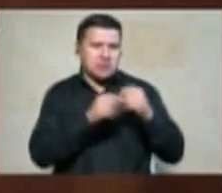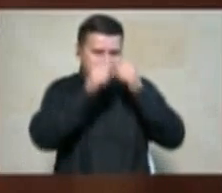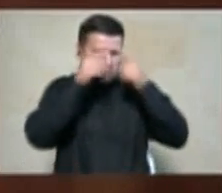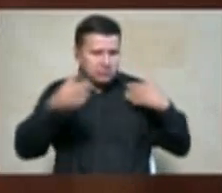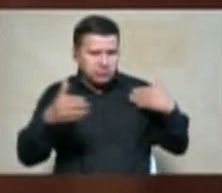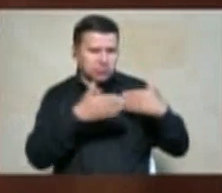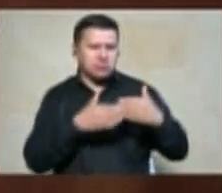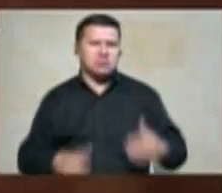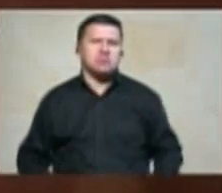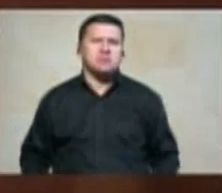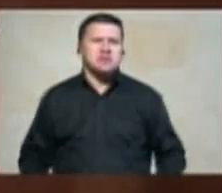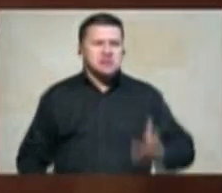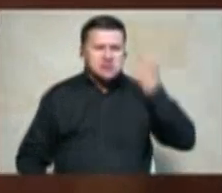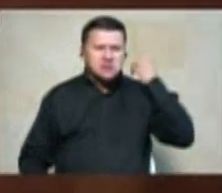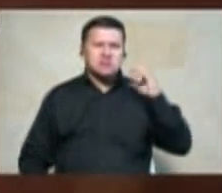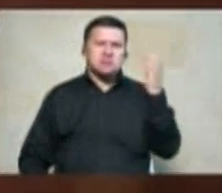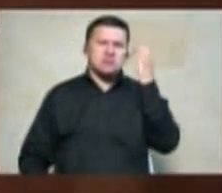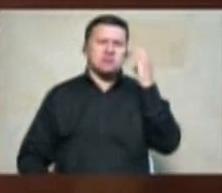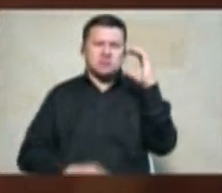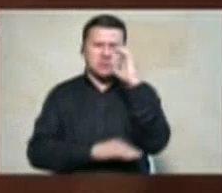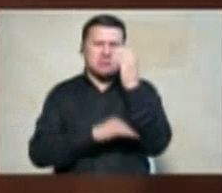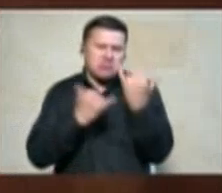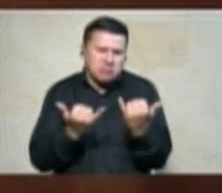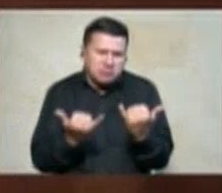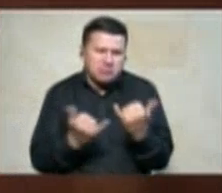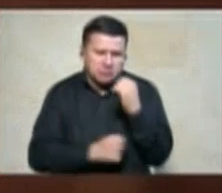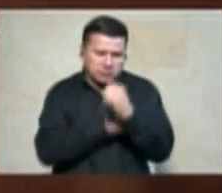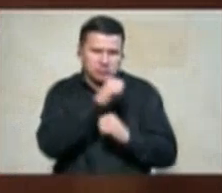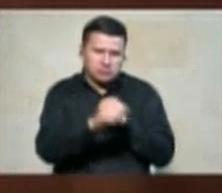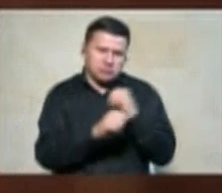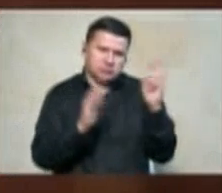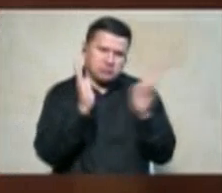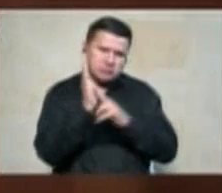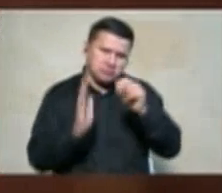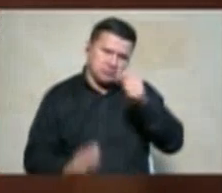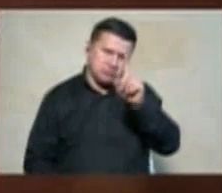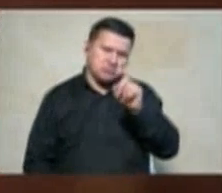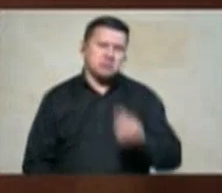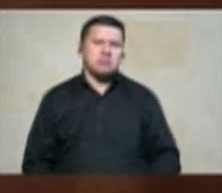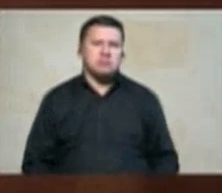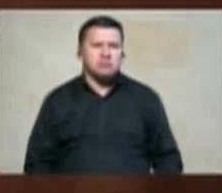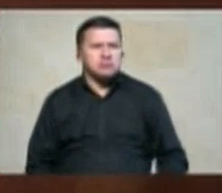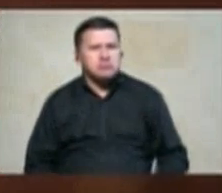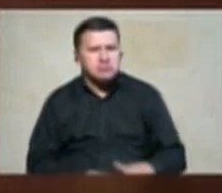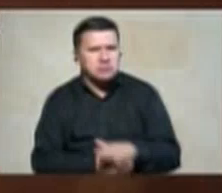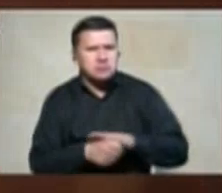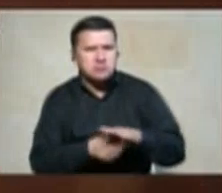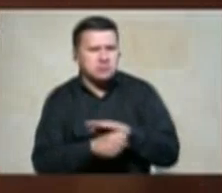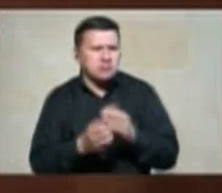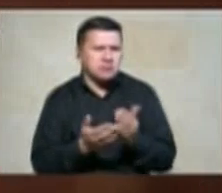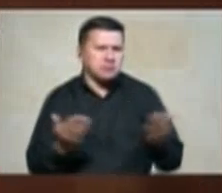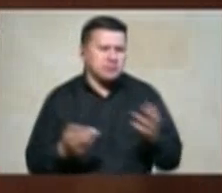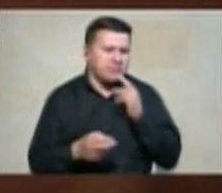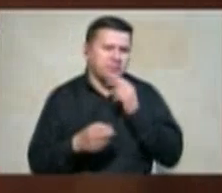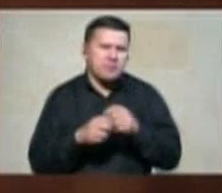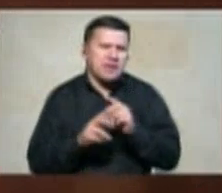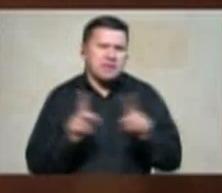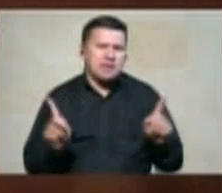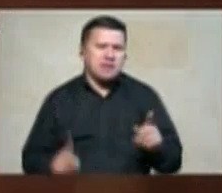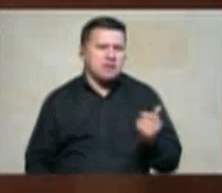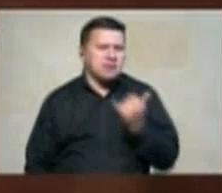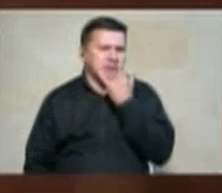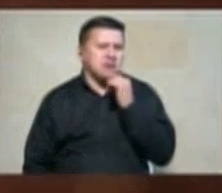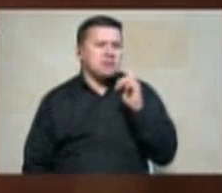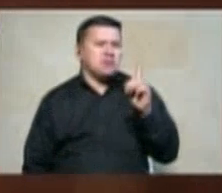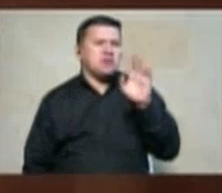Porque ahora estamos aquí en el 2016 y la situación es muy diferente a la que